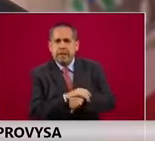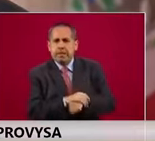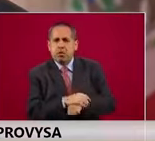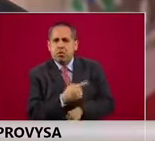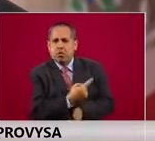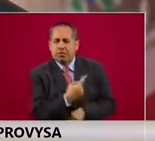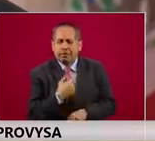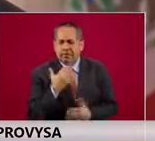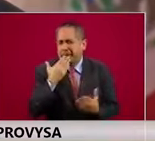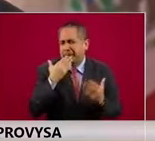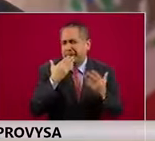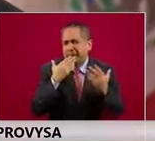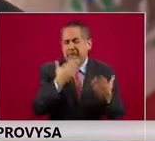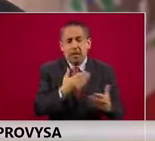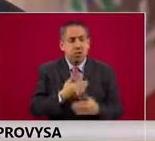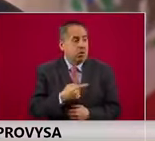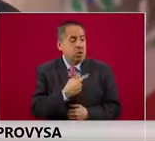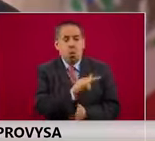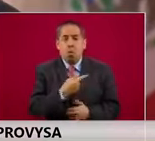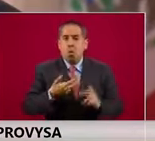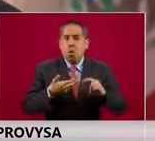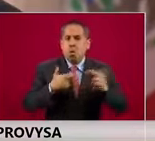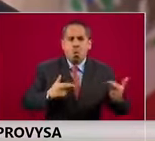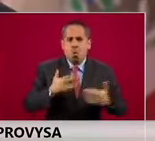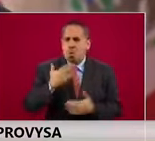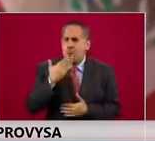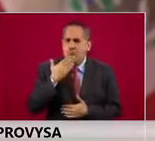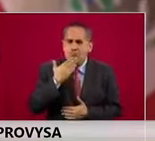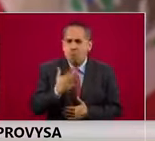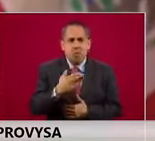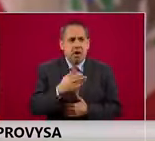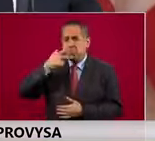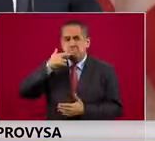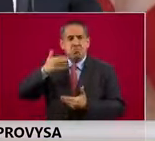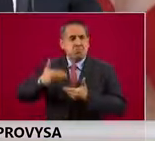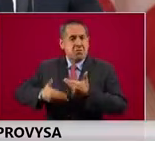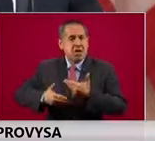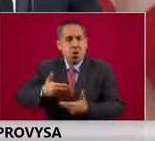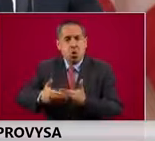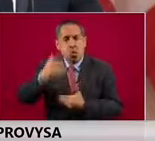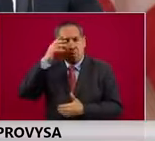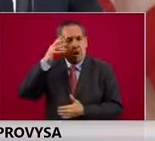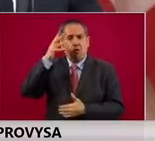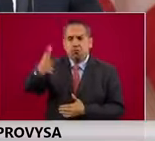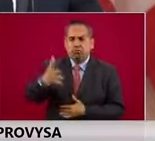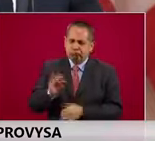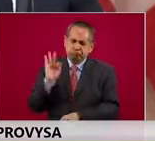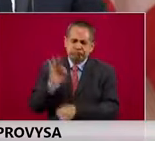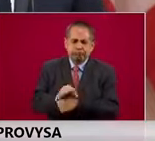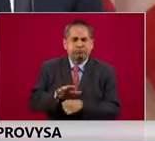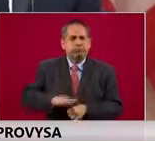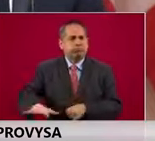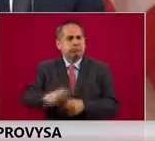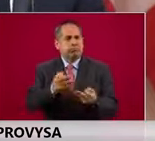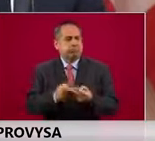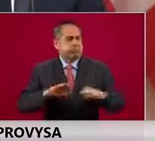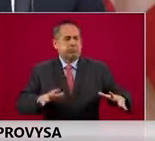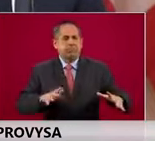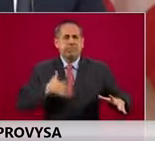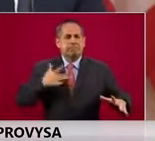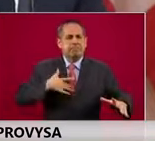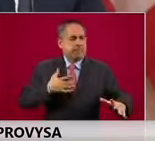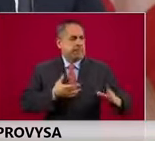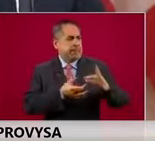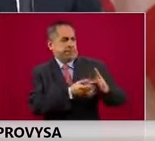Marilena Mendoza dice, lo contagió de la felicidad AMLO. Alba Tepetate, sí, así de